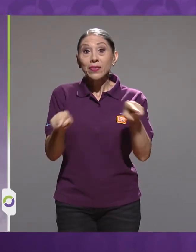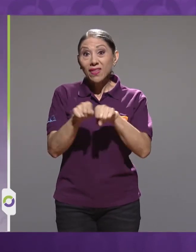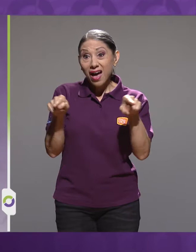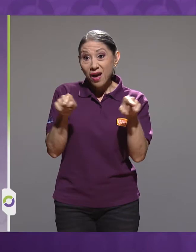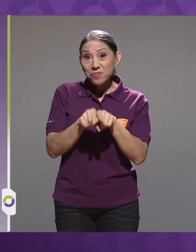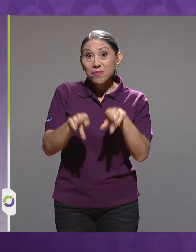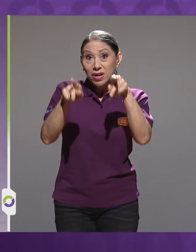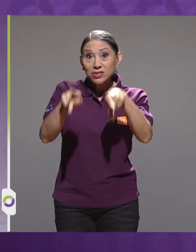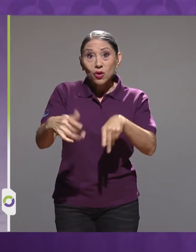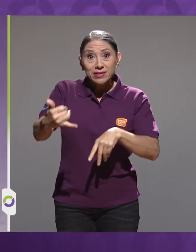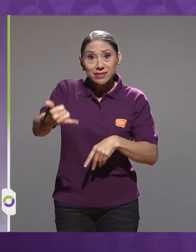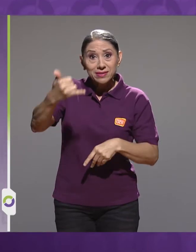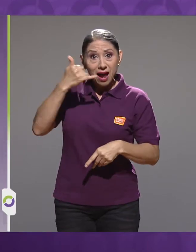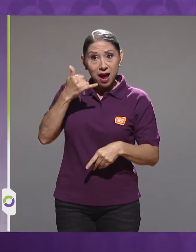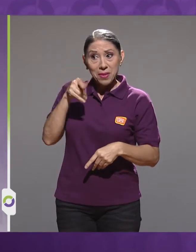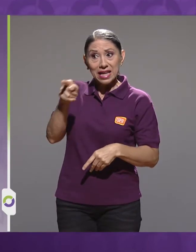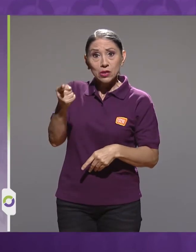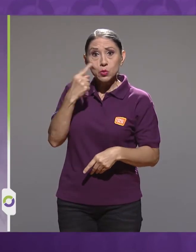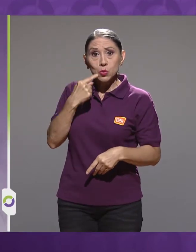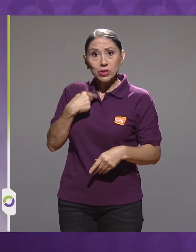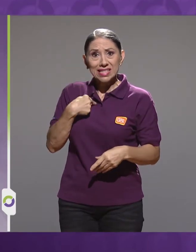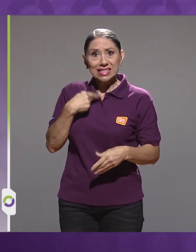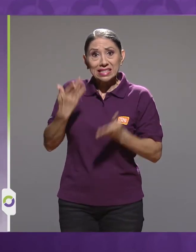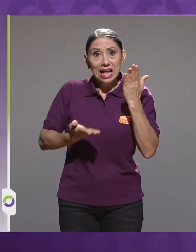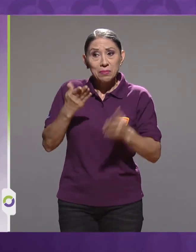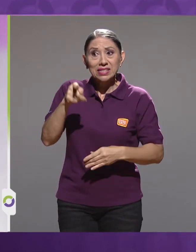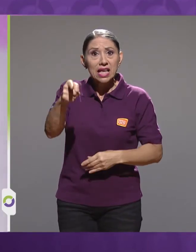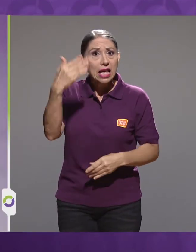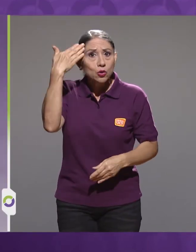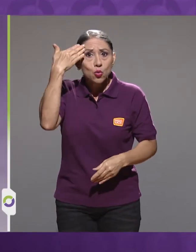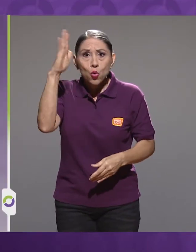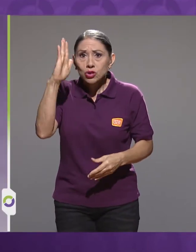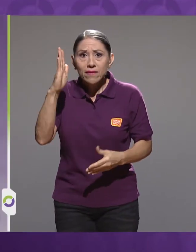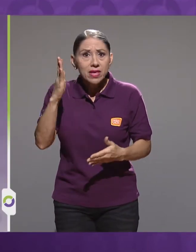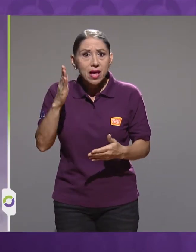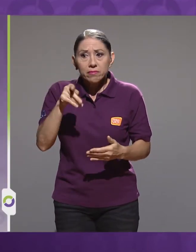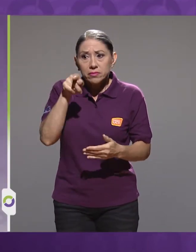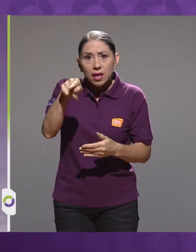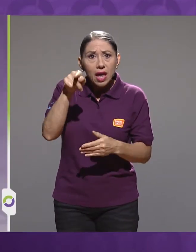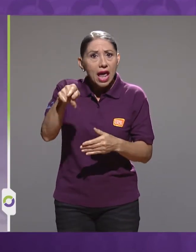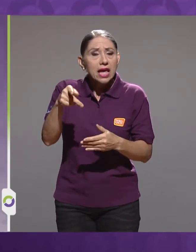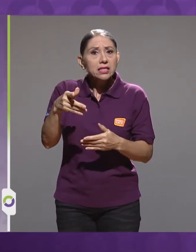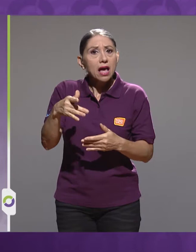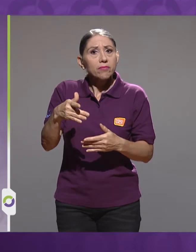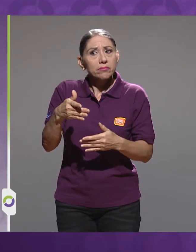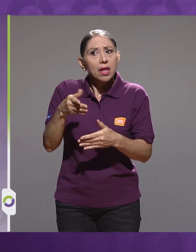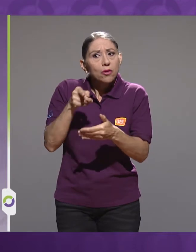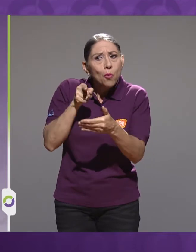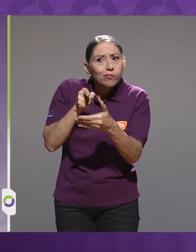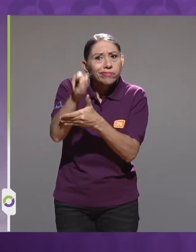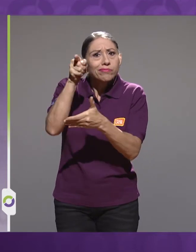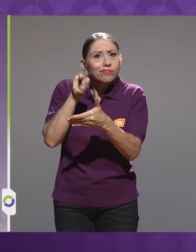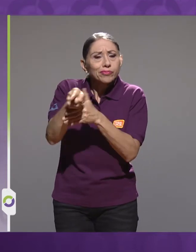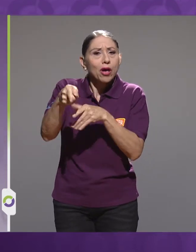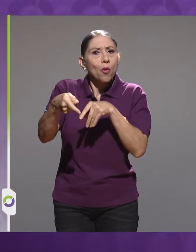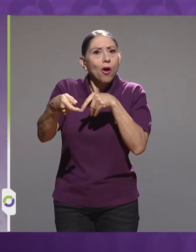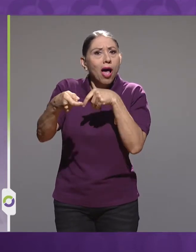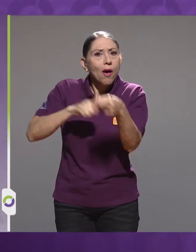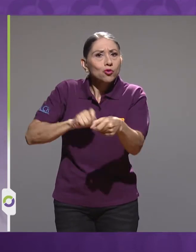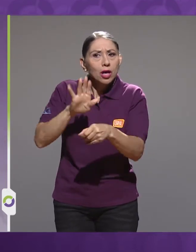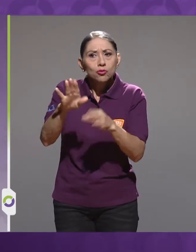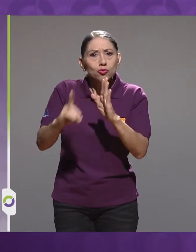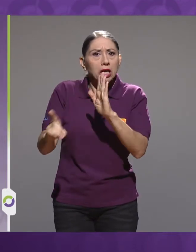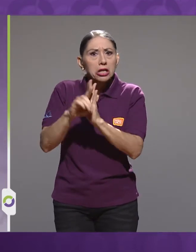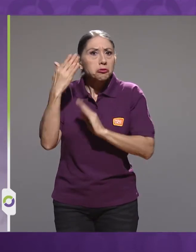inclusive personas que nos comentan que tal vez ni siquiera sabía que se estaba viendo vulnerabilizado algún derecho,